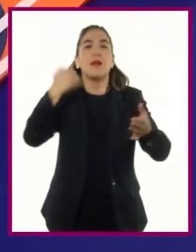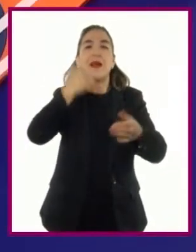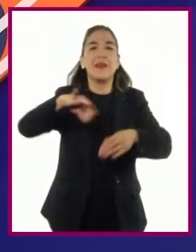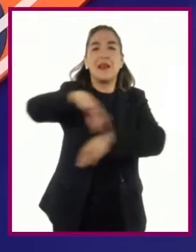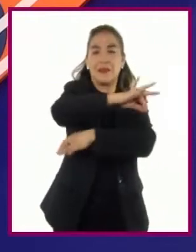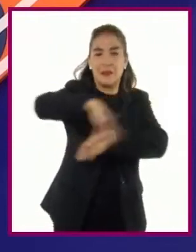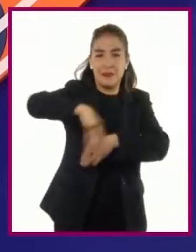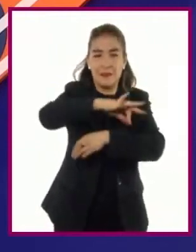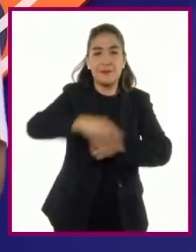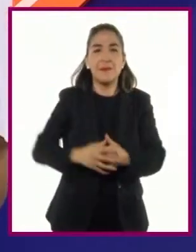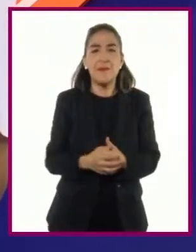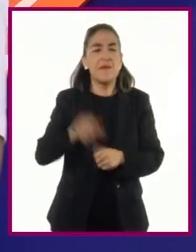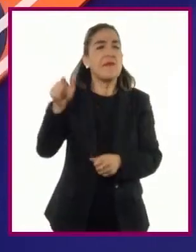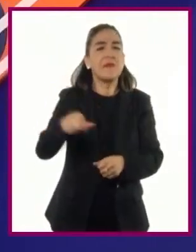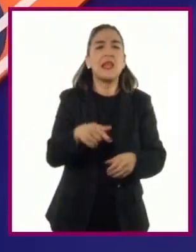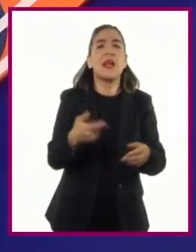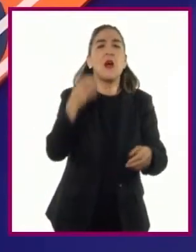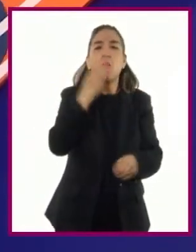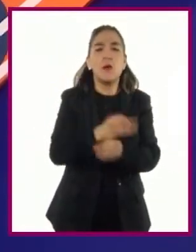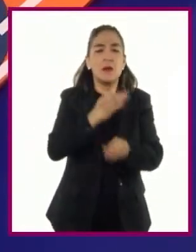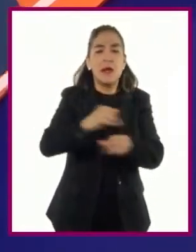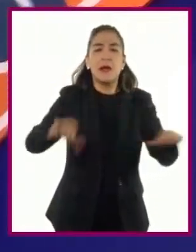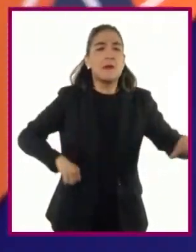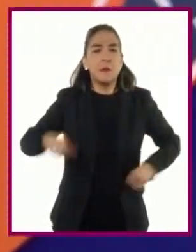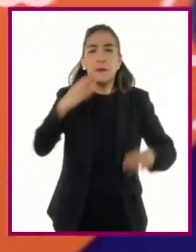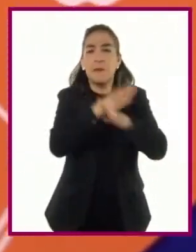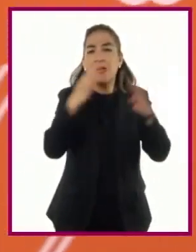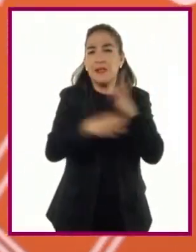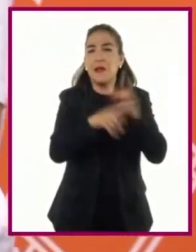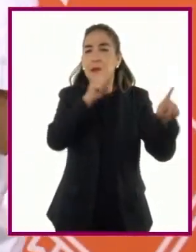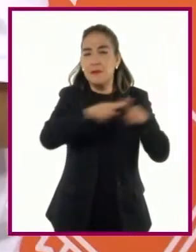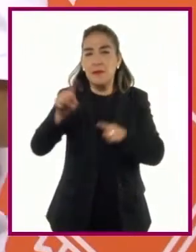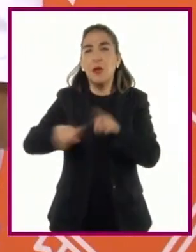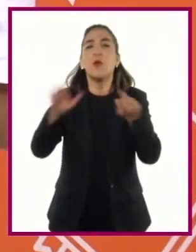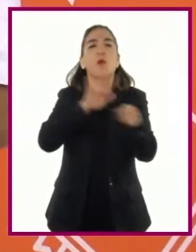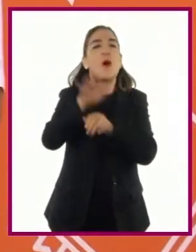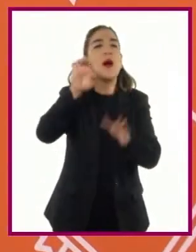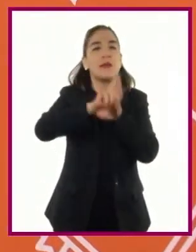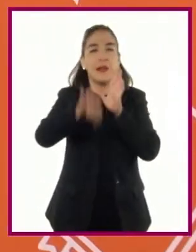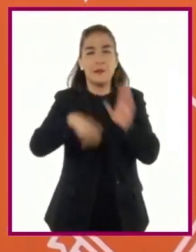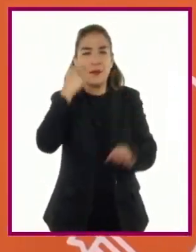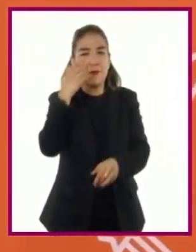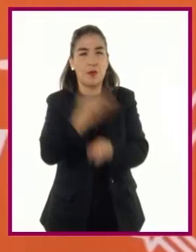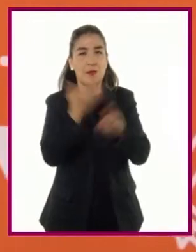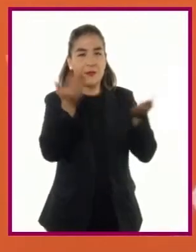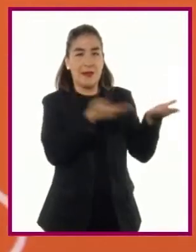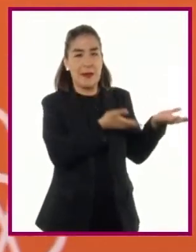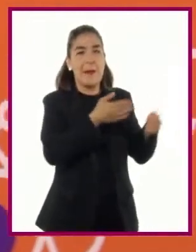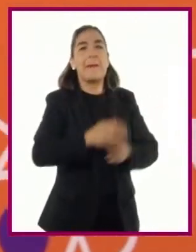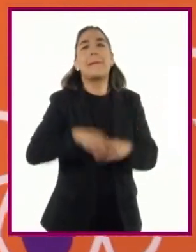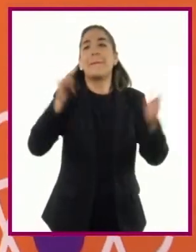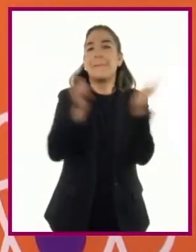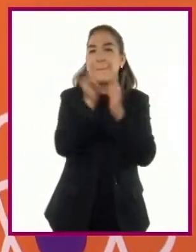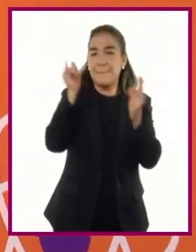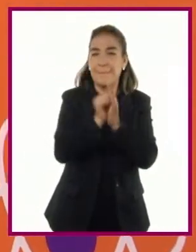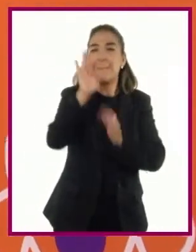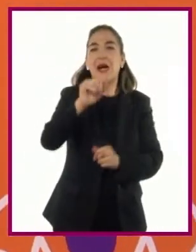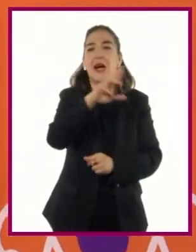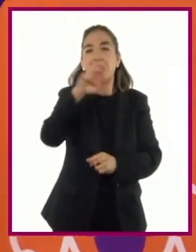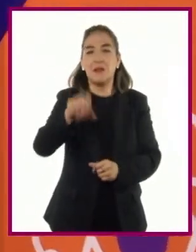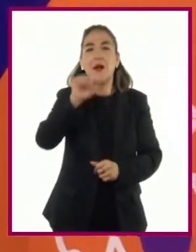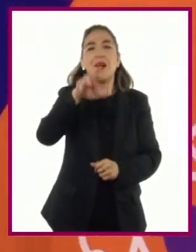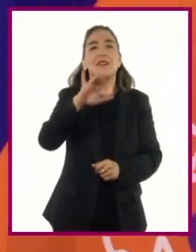Los materiales de trabajo de la escultura pueden ser de los más variados. Ejemplo de ellos tenemos el barro, la arcilla,